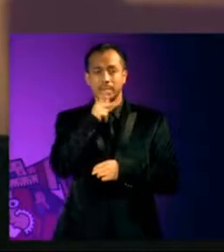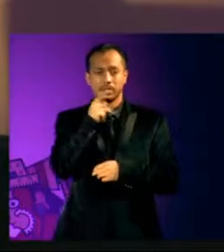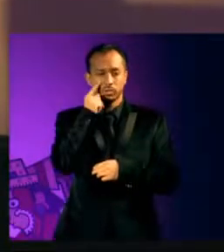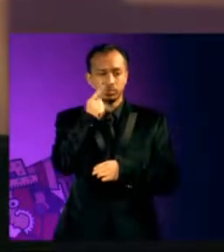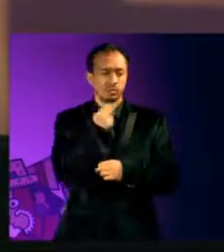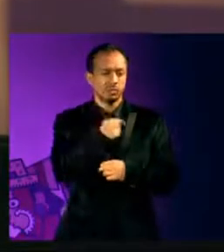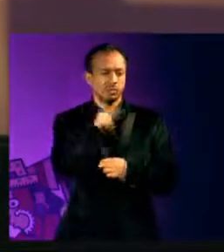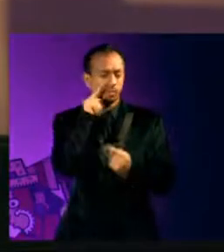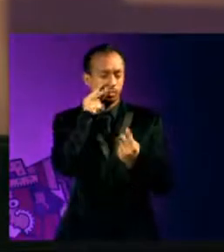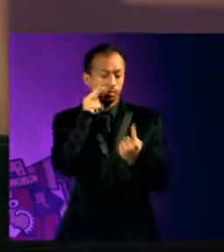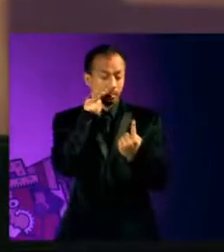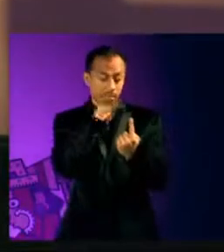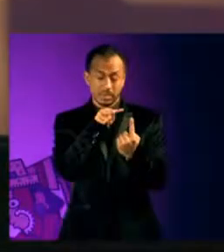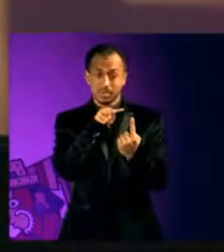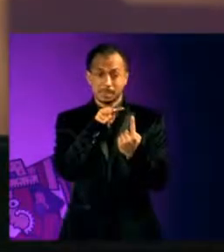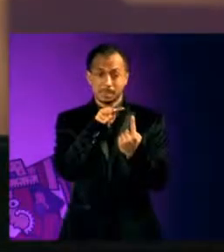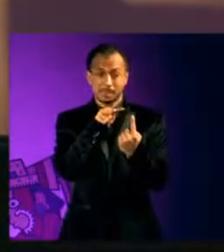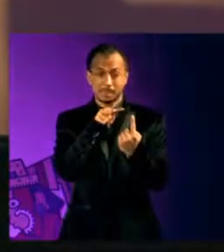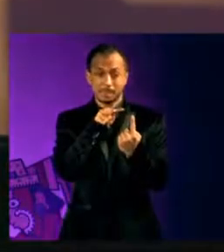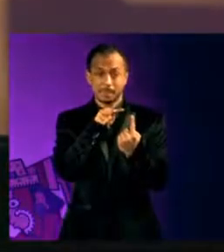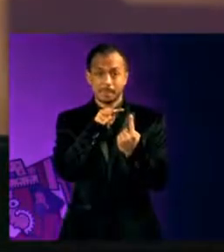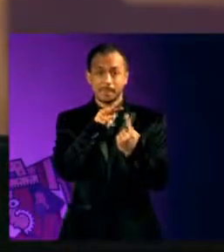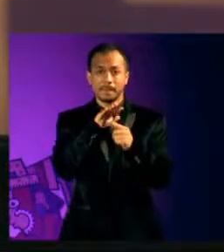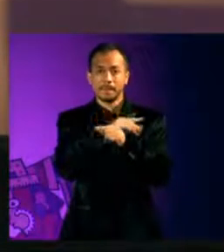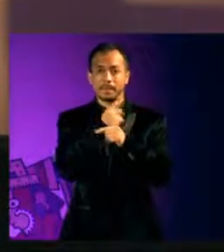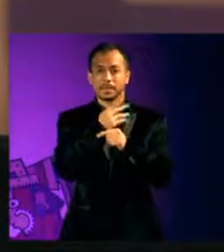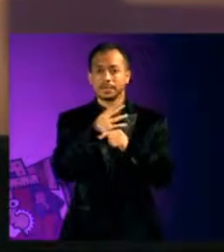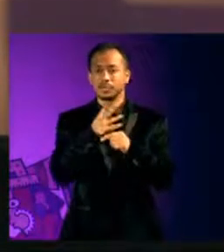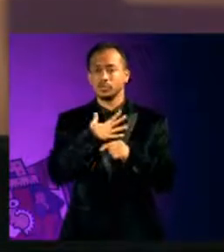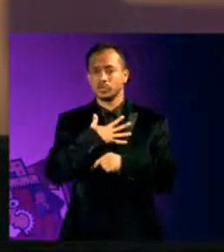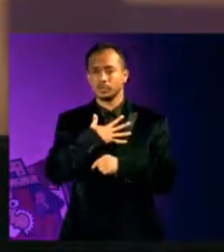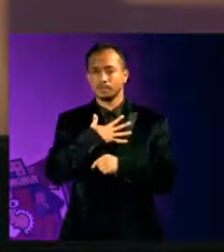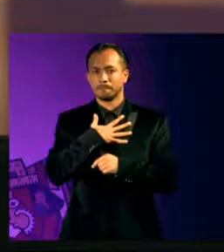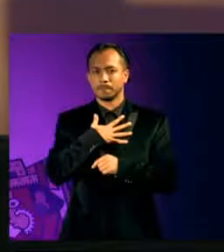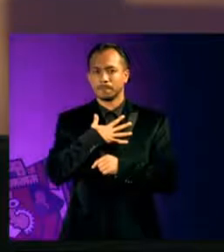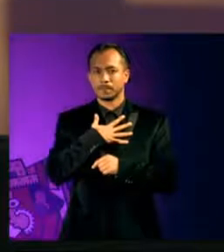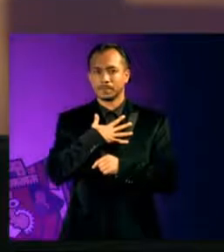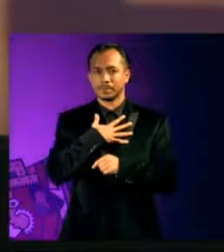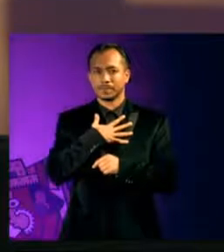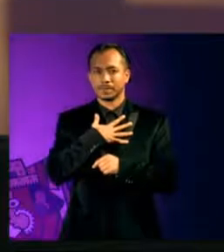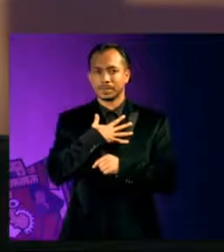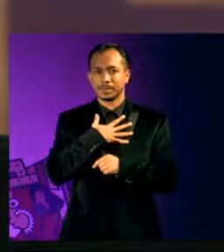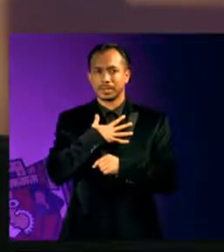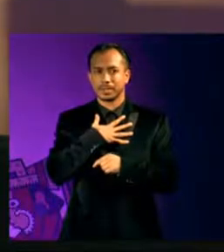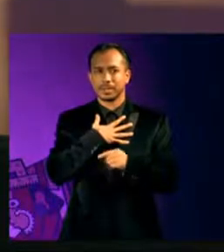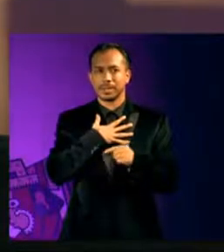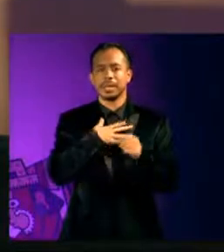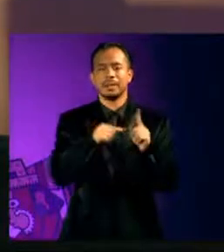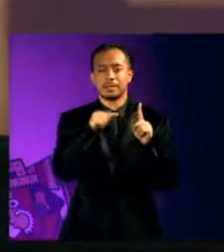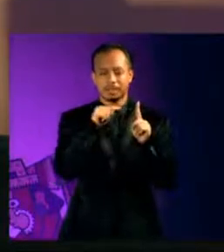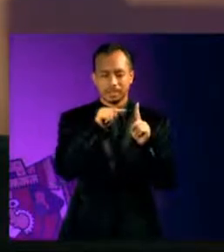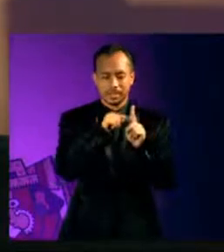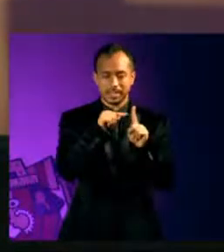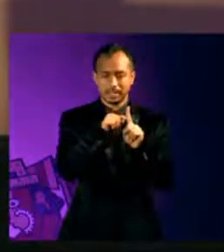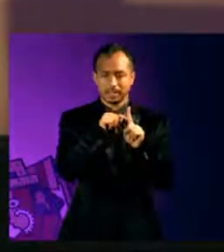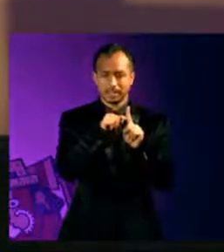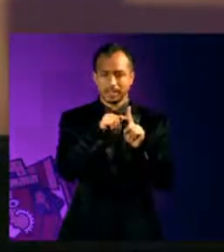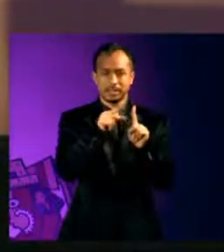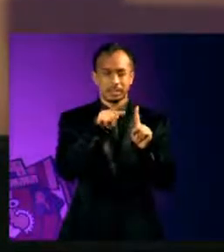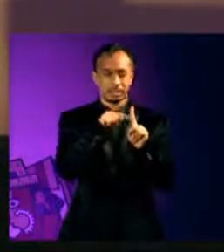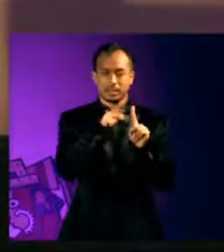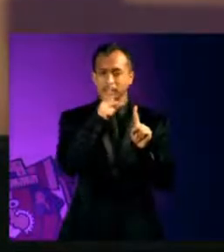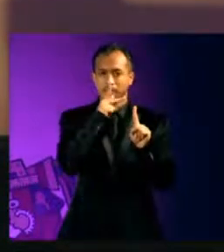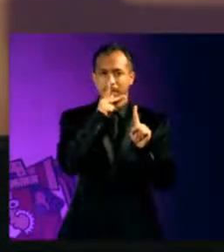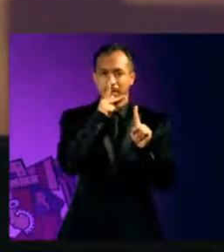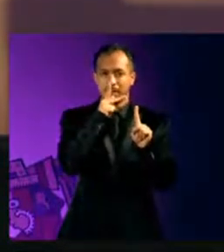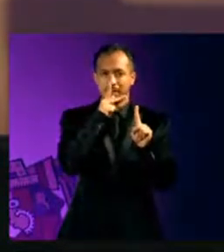también hubo una especie de sensación de traición de parte de los hijos de pues se